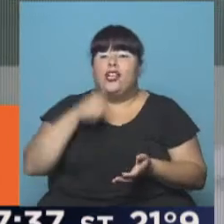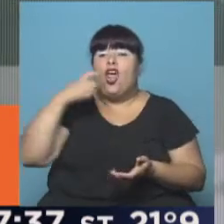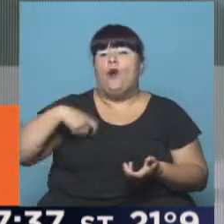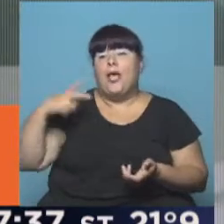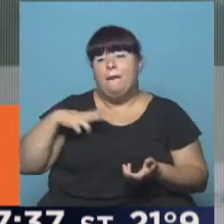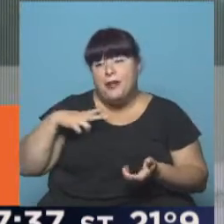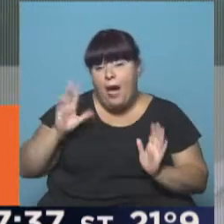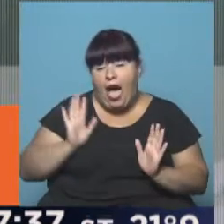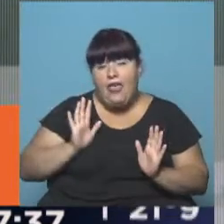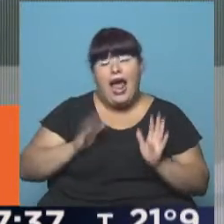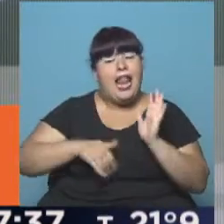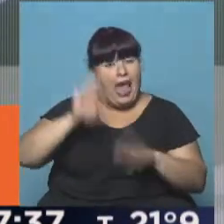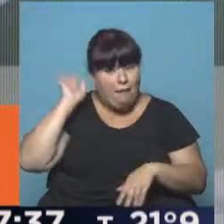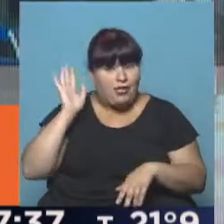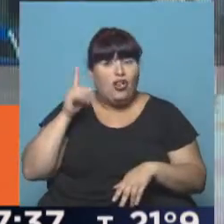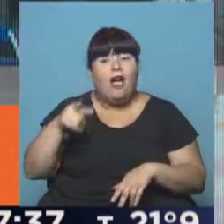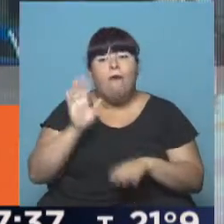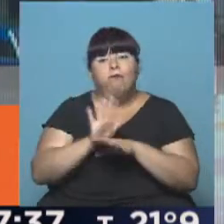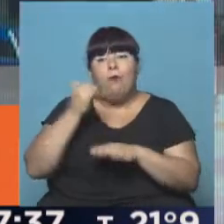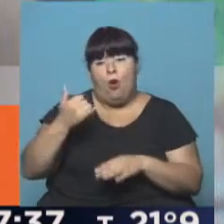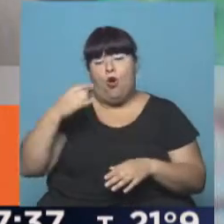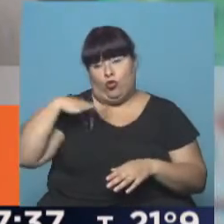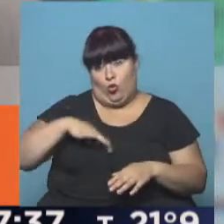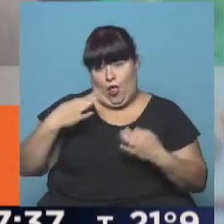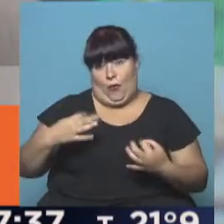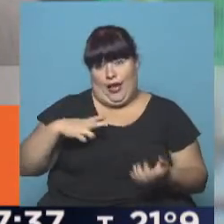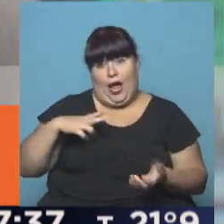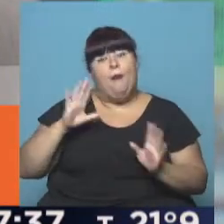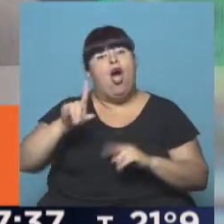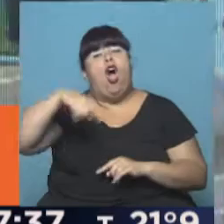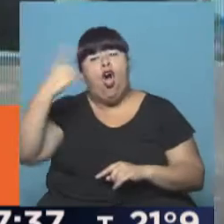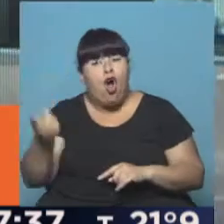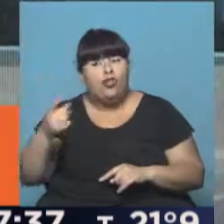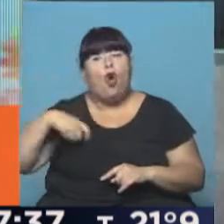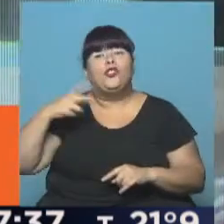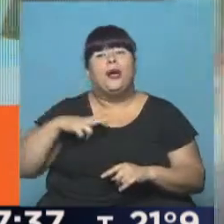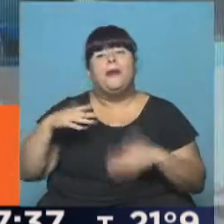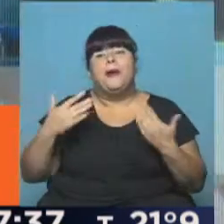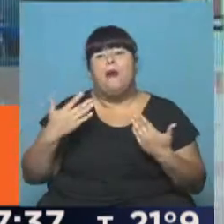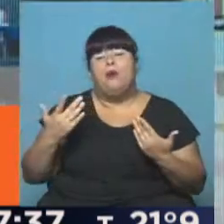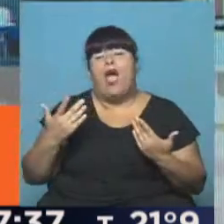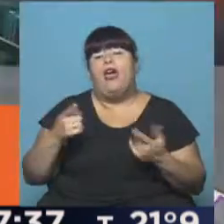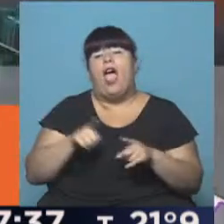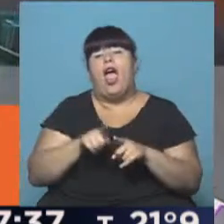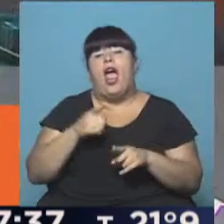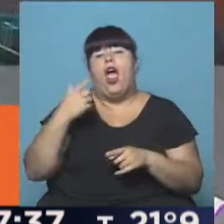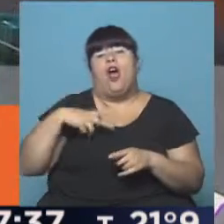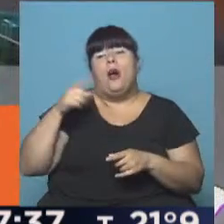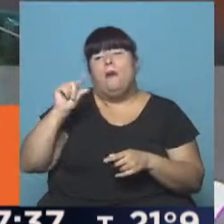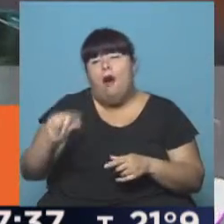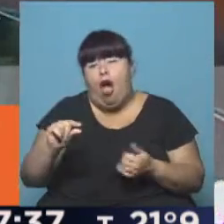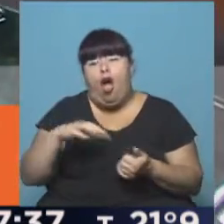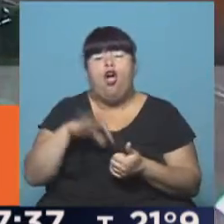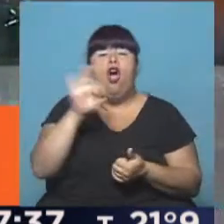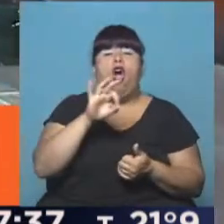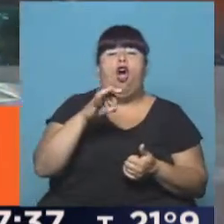prepaga, sí, la mayoría de las veces va a indicar que tiene un buen pasar, pero hay casos en los cuales la prepaga puede ser o una prepaga muy chiquita o